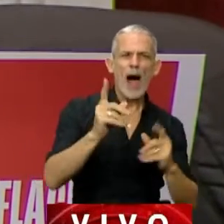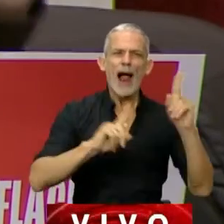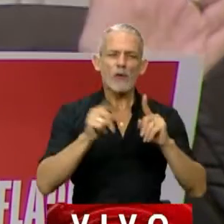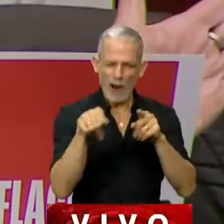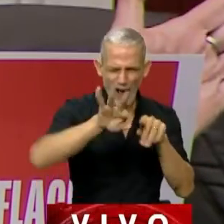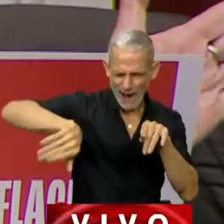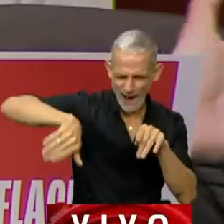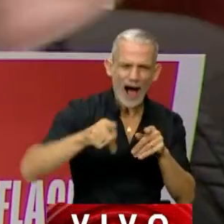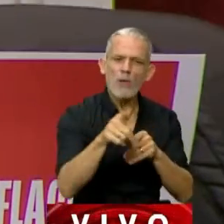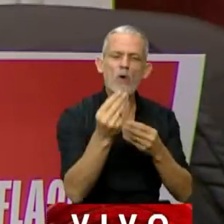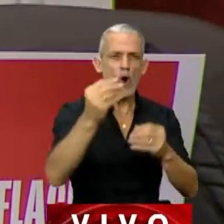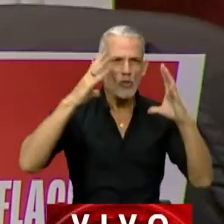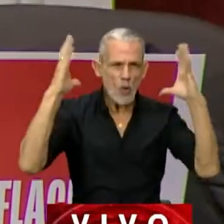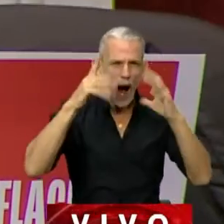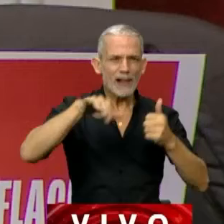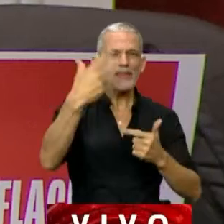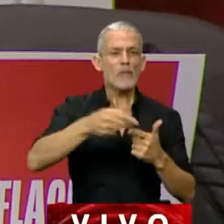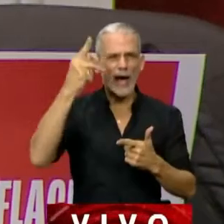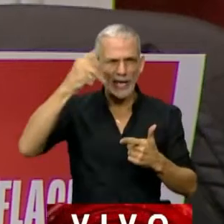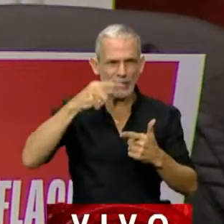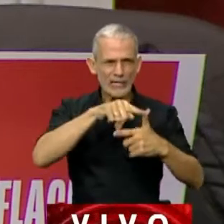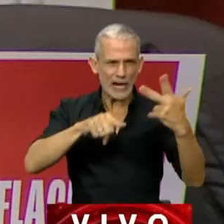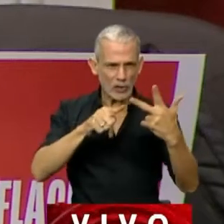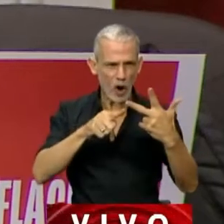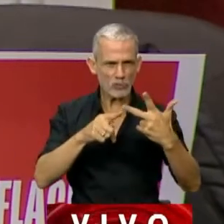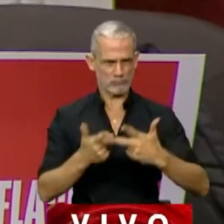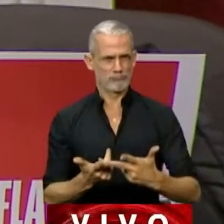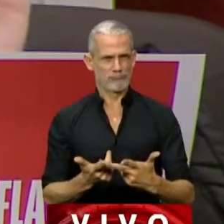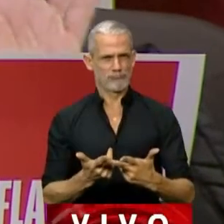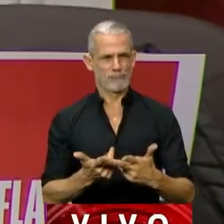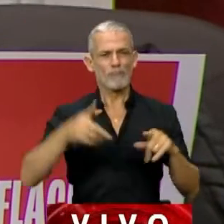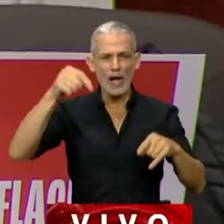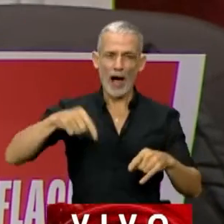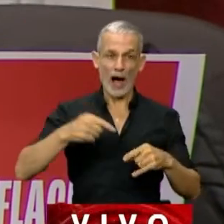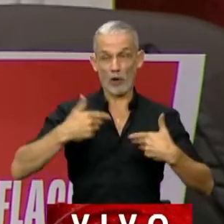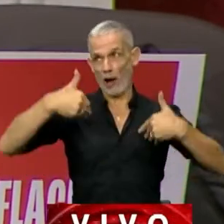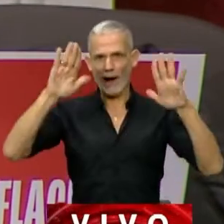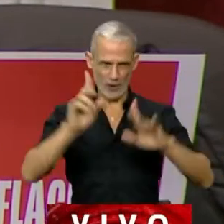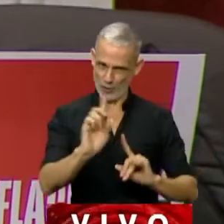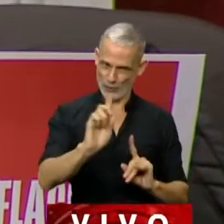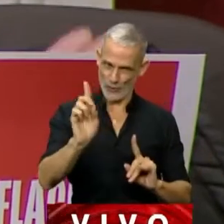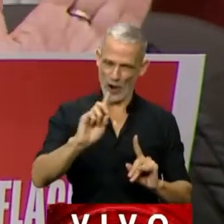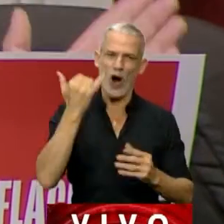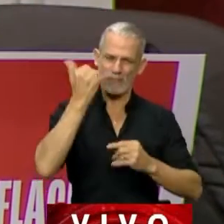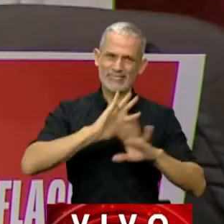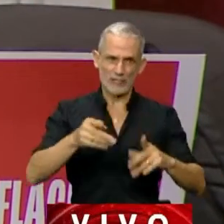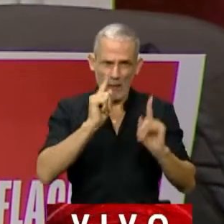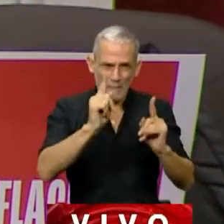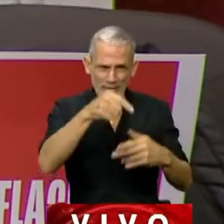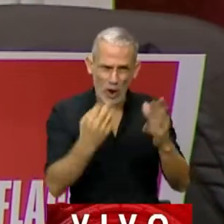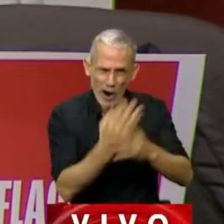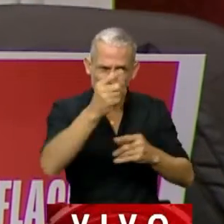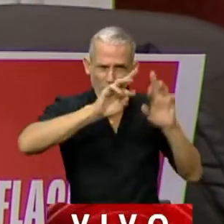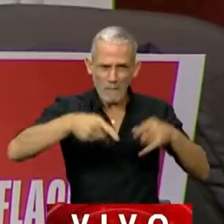algunos han sido primero Dualde y luego los Kirchner, no pueden hacerse los desentendidos. Si son ellos